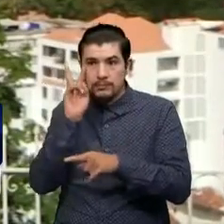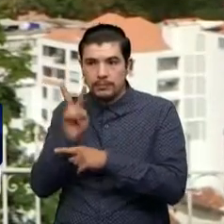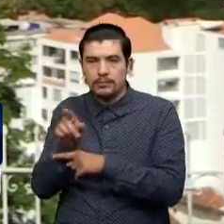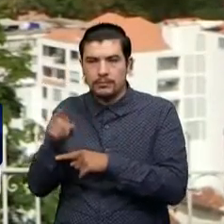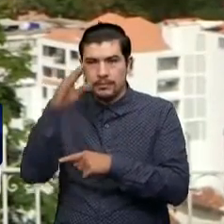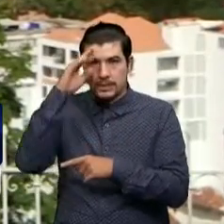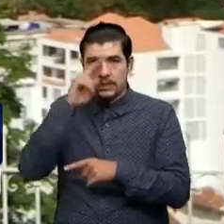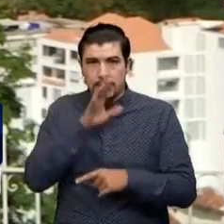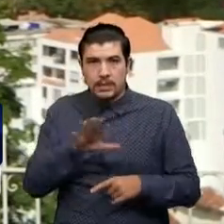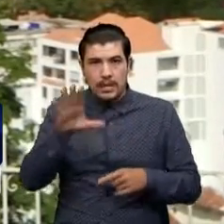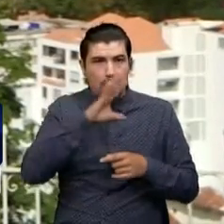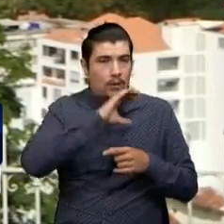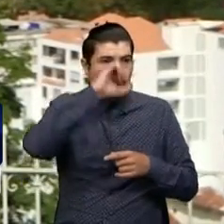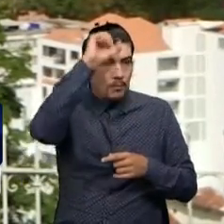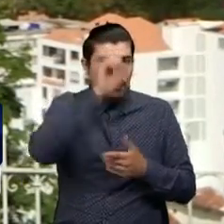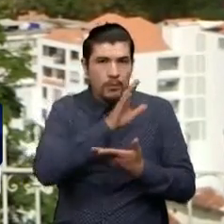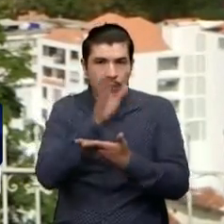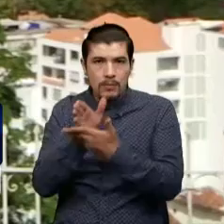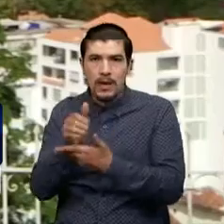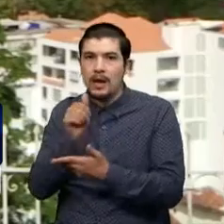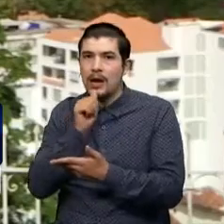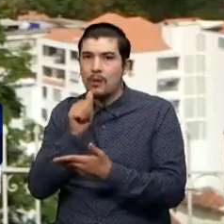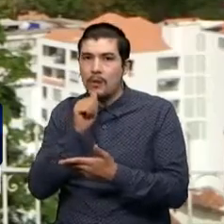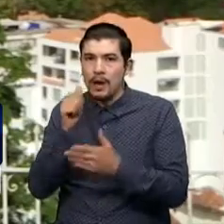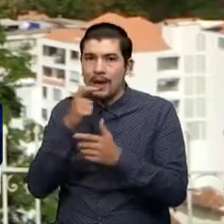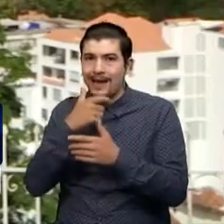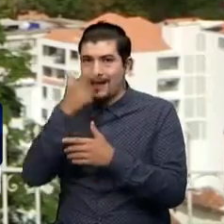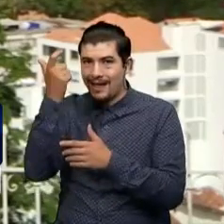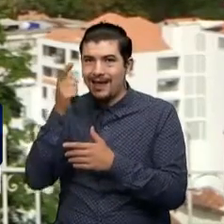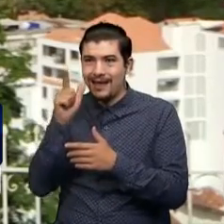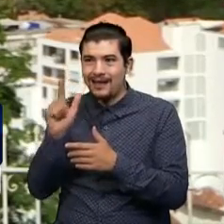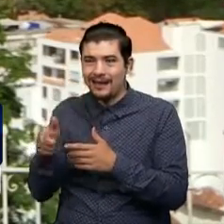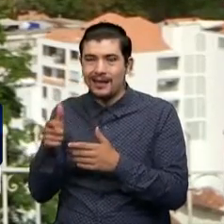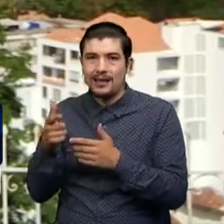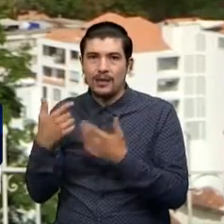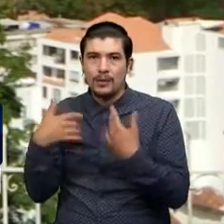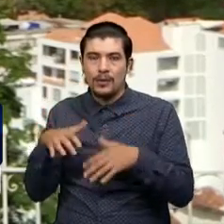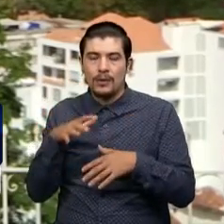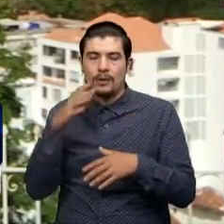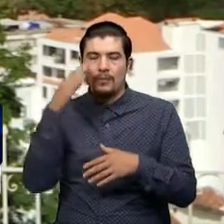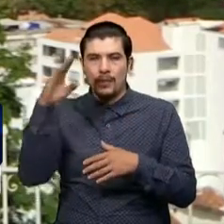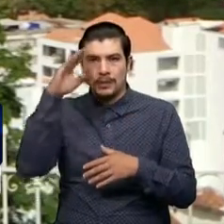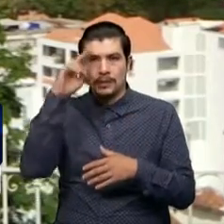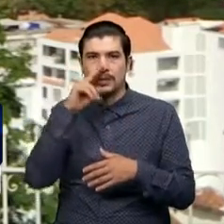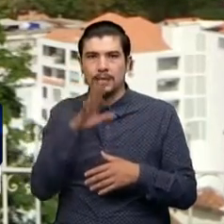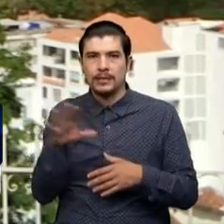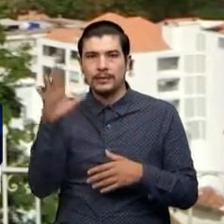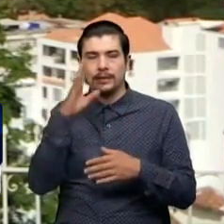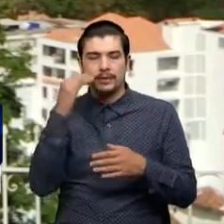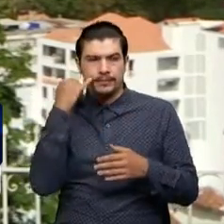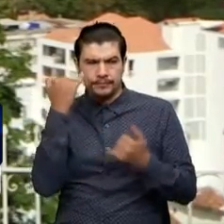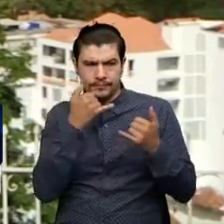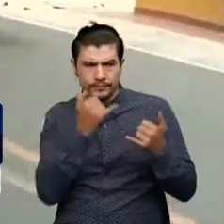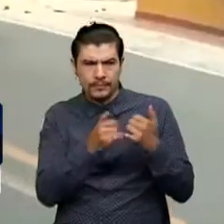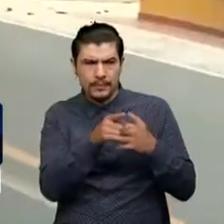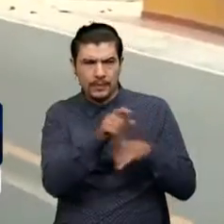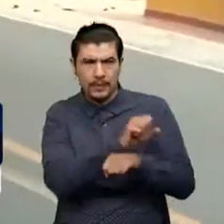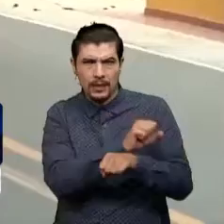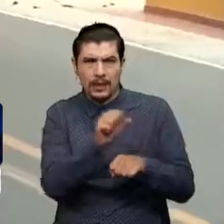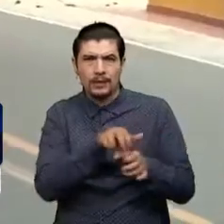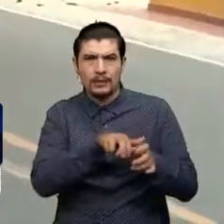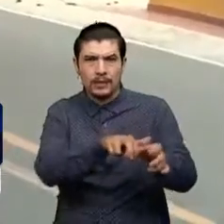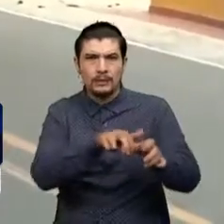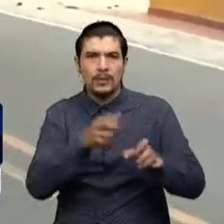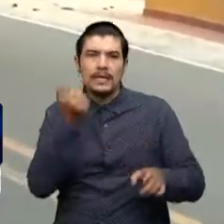con el corregimiento de Aguas Claras, hombres armados interceptaron una camioneta que transportaba gas propano afiliada a una empresa distribuidora de este servicio en